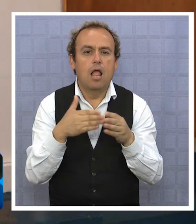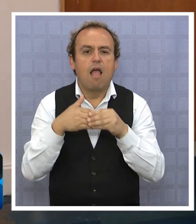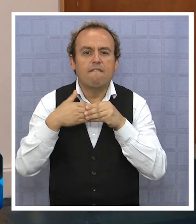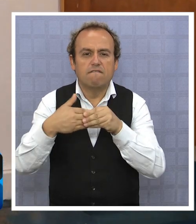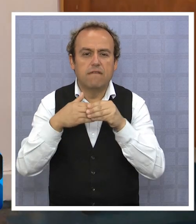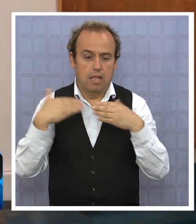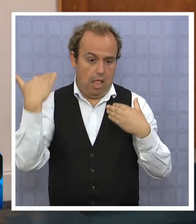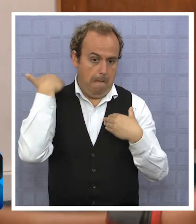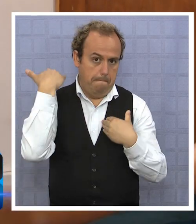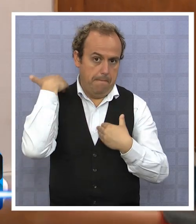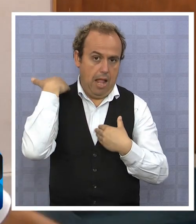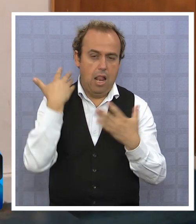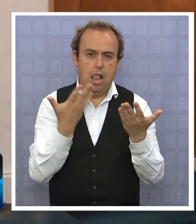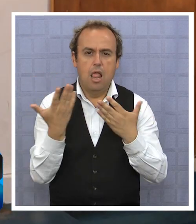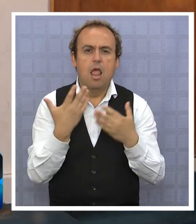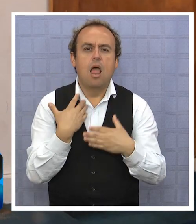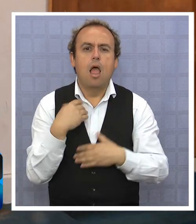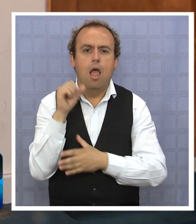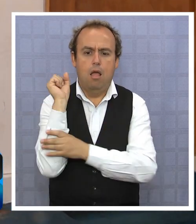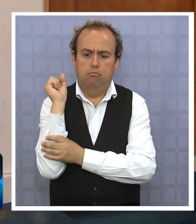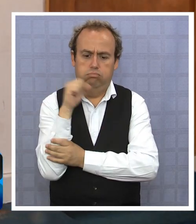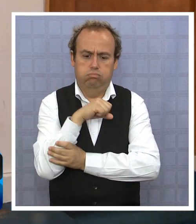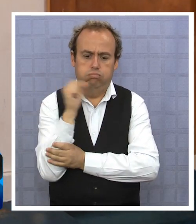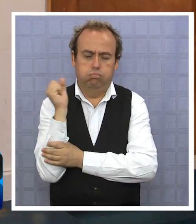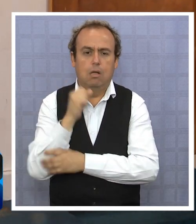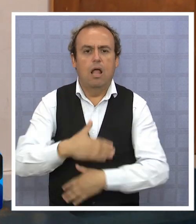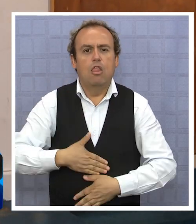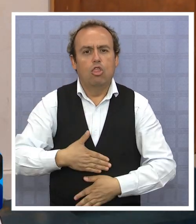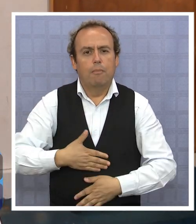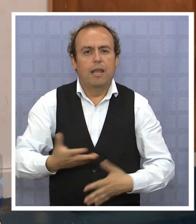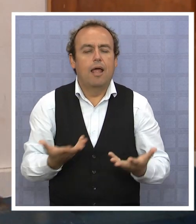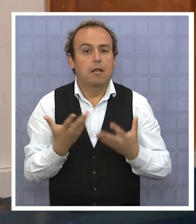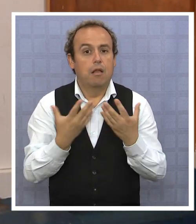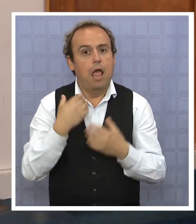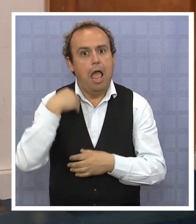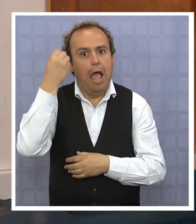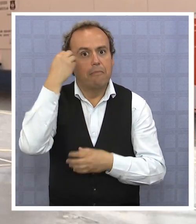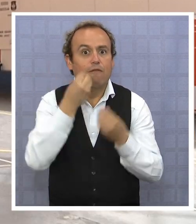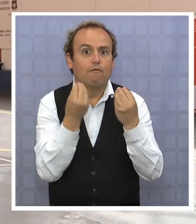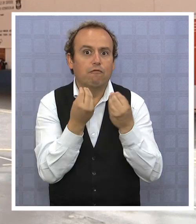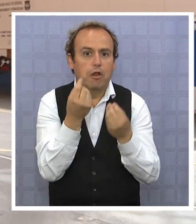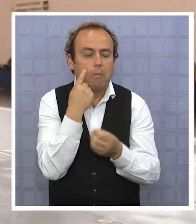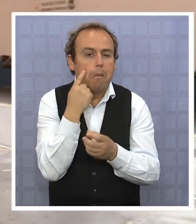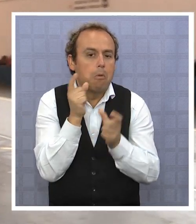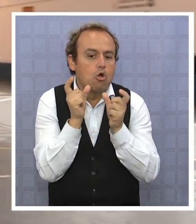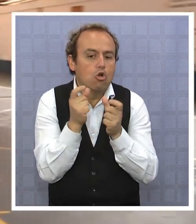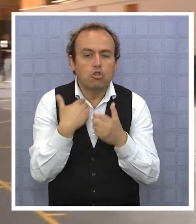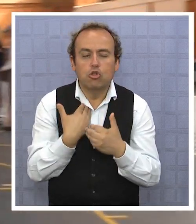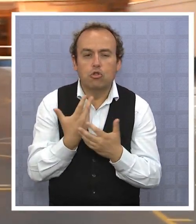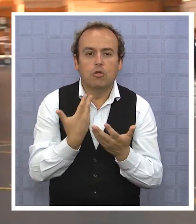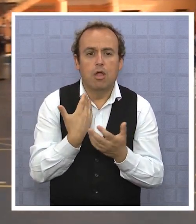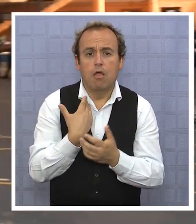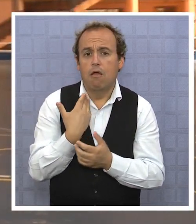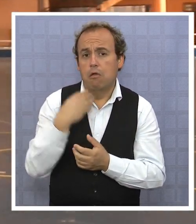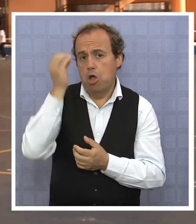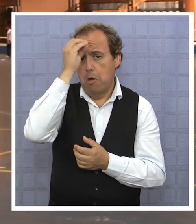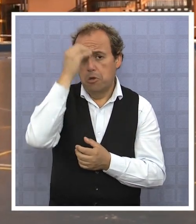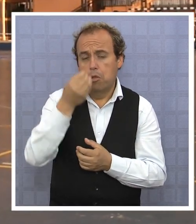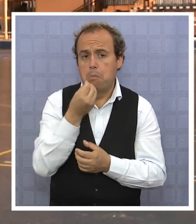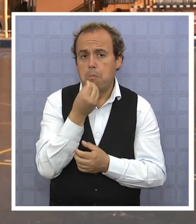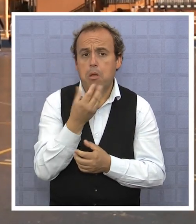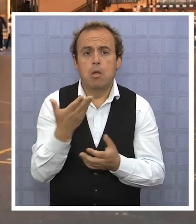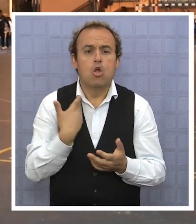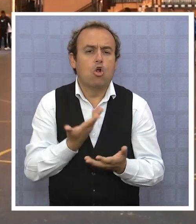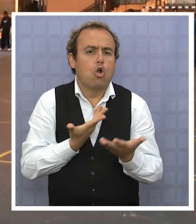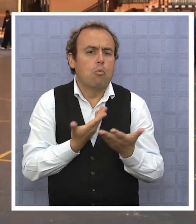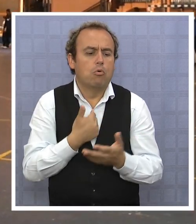de la espalda, los abdominales, aprende harto y sirve para medirse. Excelente, porque así uno se puede medir su propio